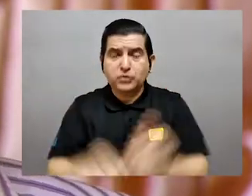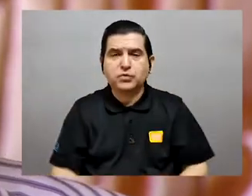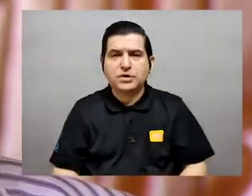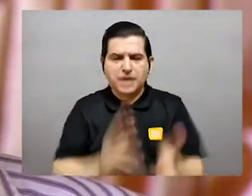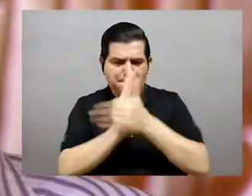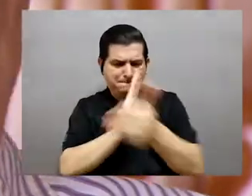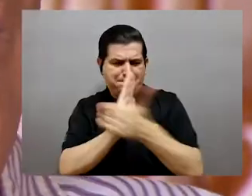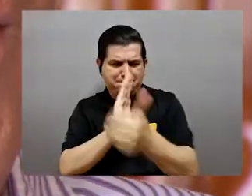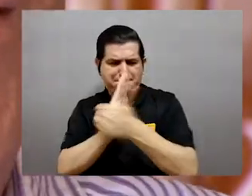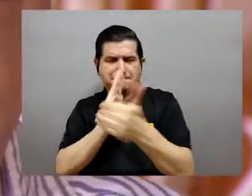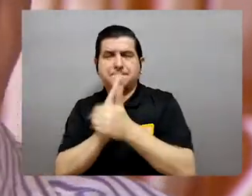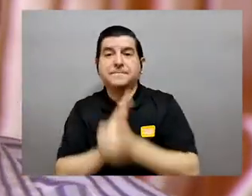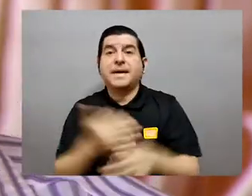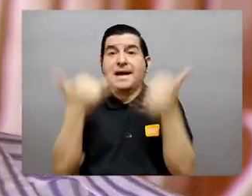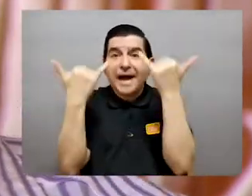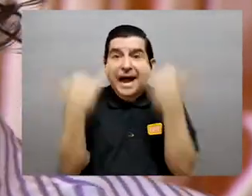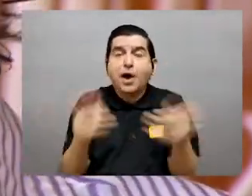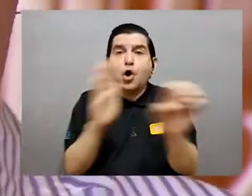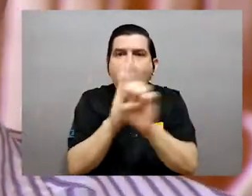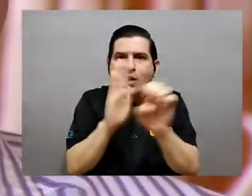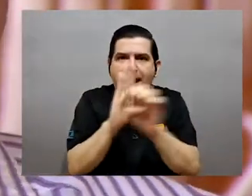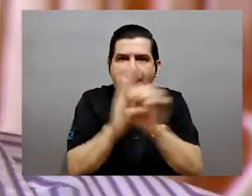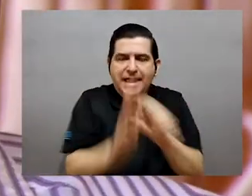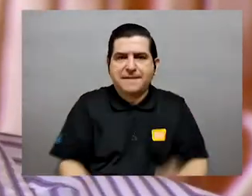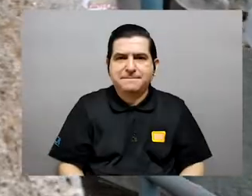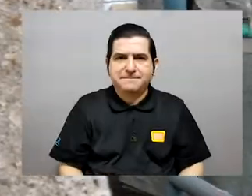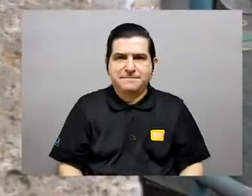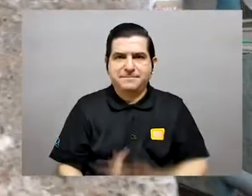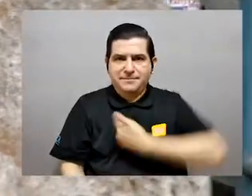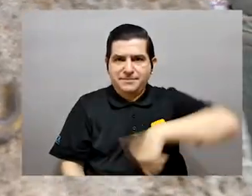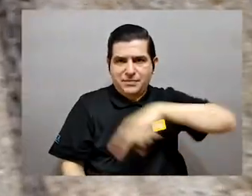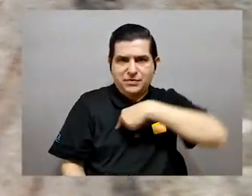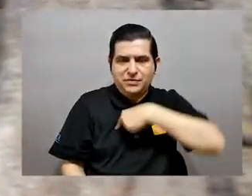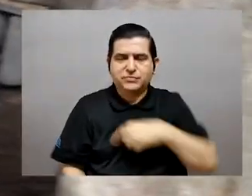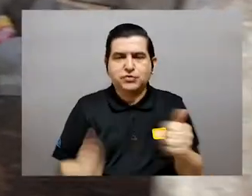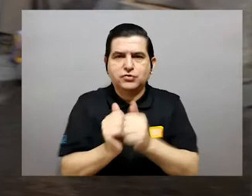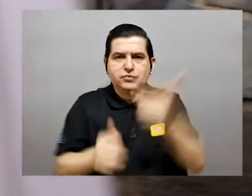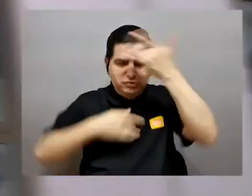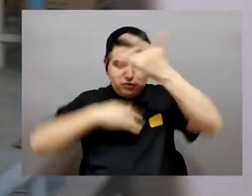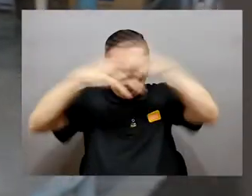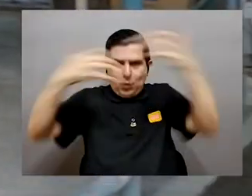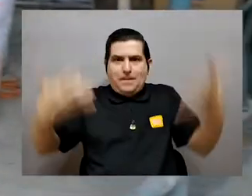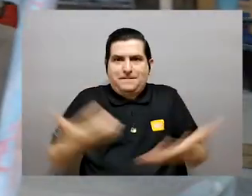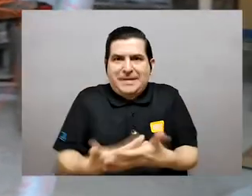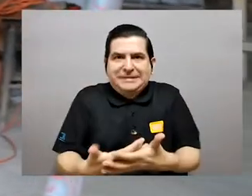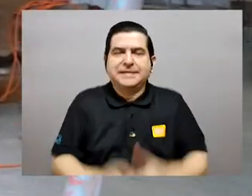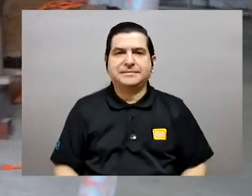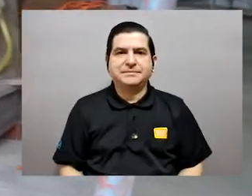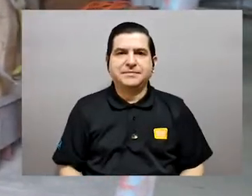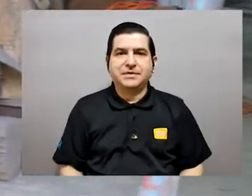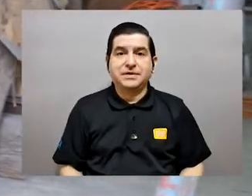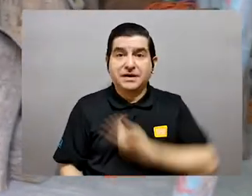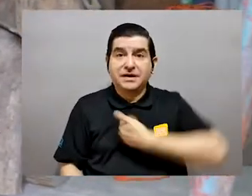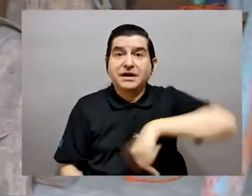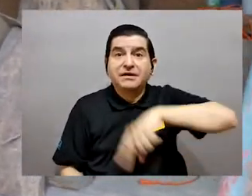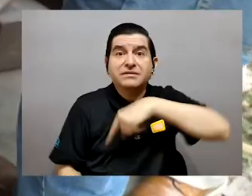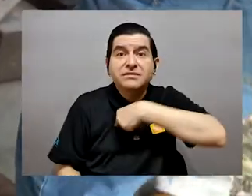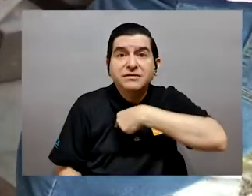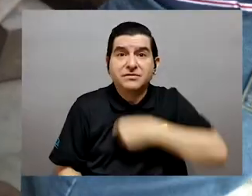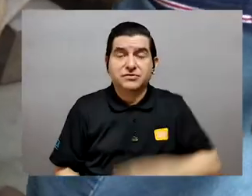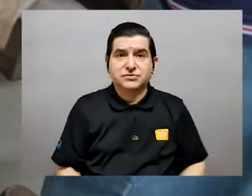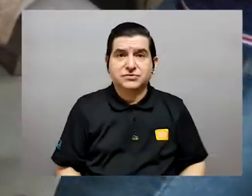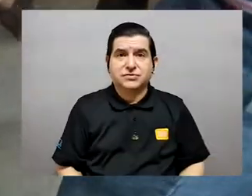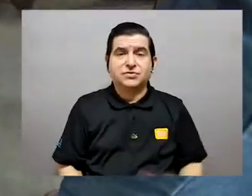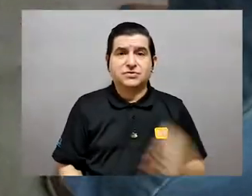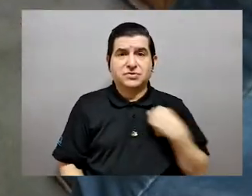economía, que digan cómo vamos a sacar este país adelante. No ocurrencia, desde ningún punto de vista. Pero a mí me corresponde la parte del arte, y